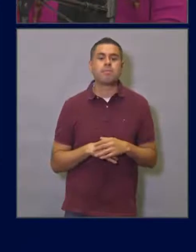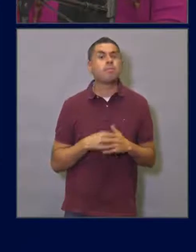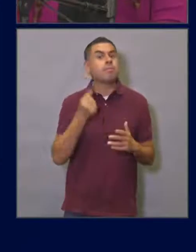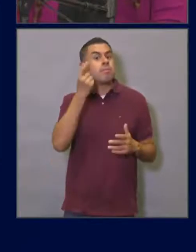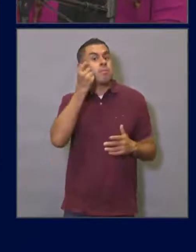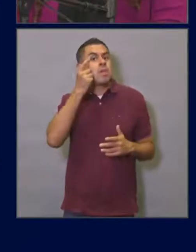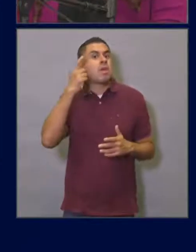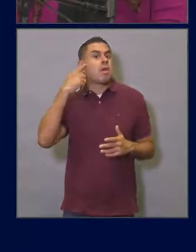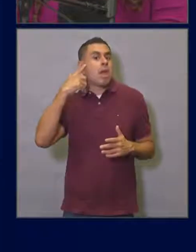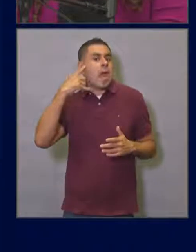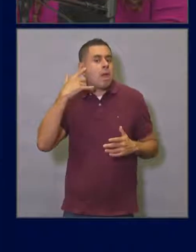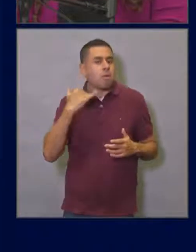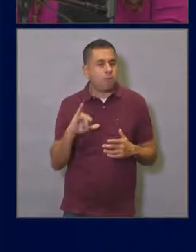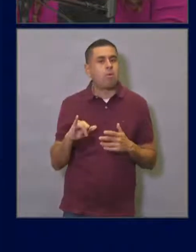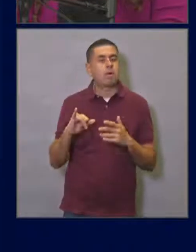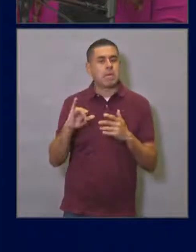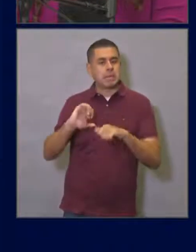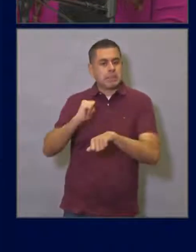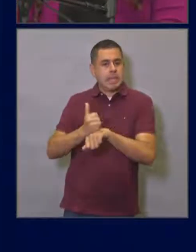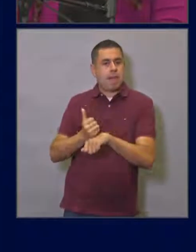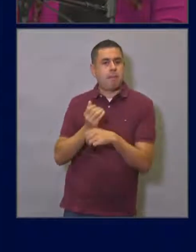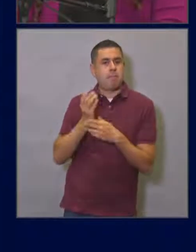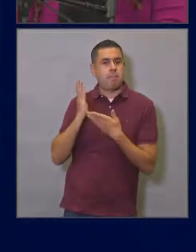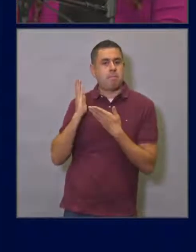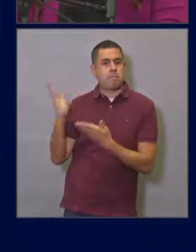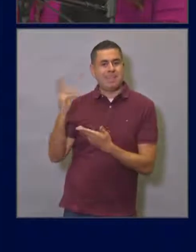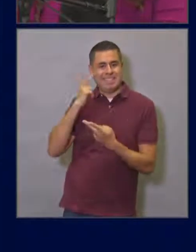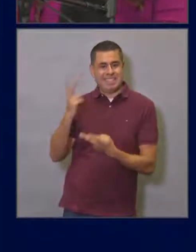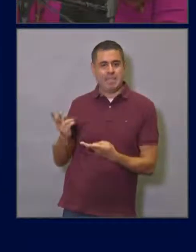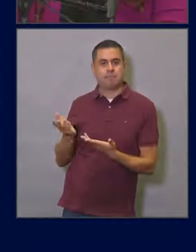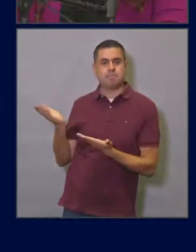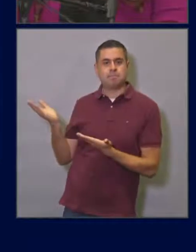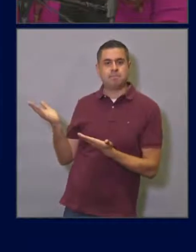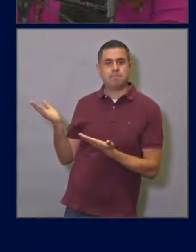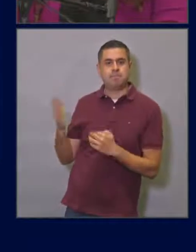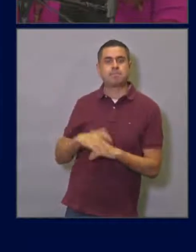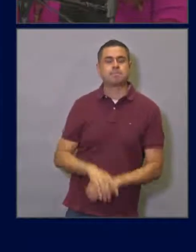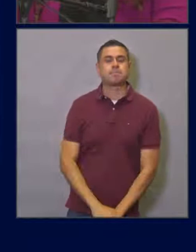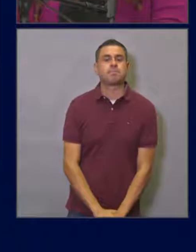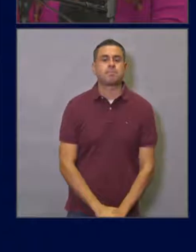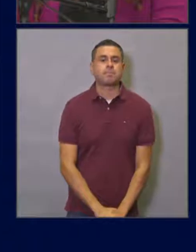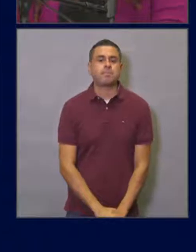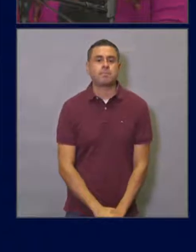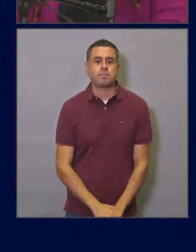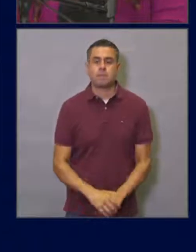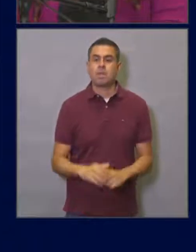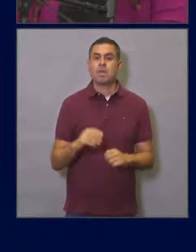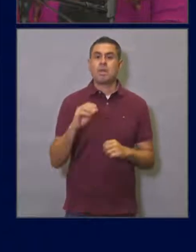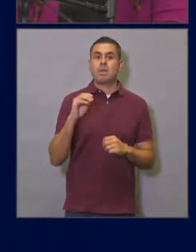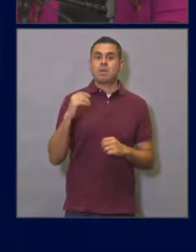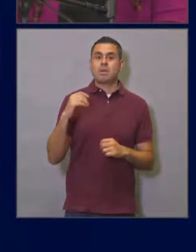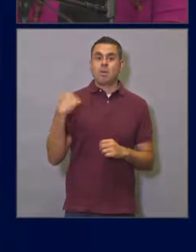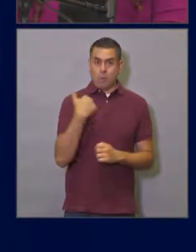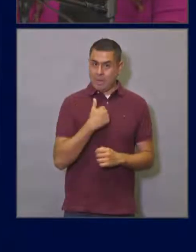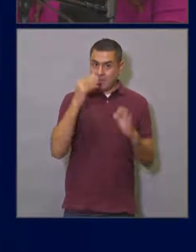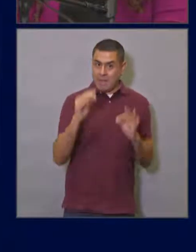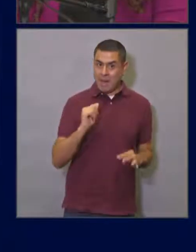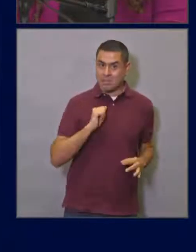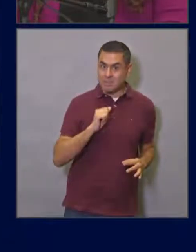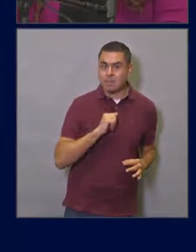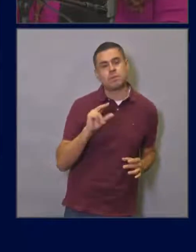los indicadores establecidos por el Estado para determinar cuándo los condados puedan pasar a un nuevo